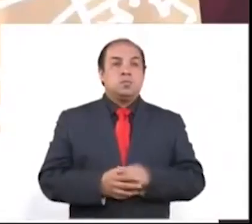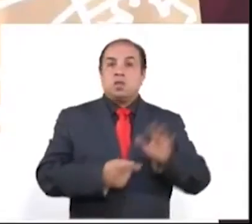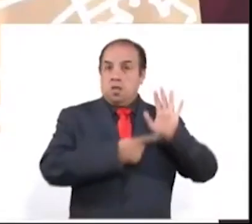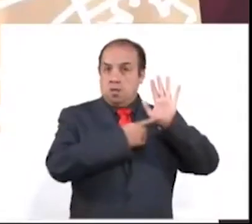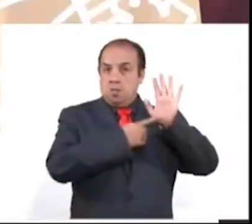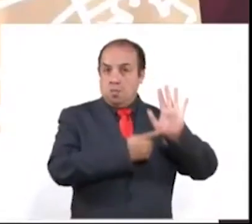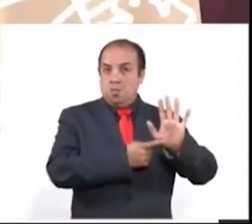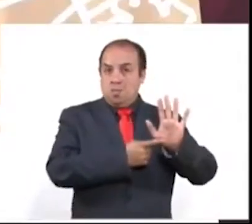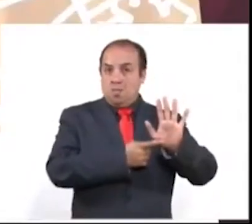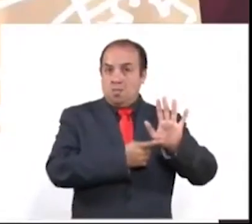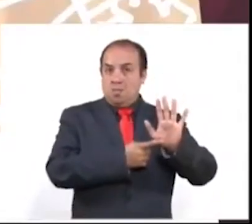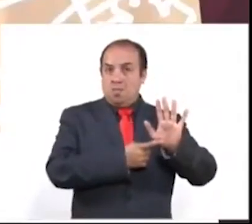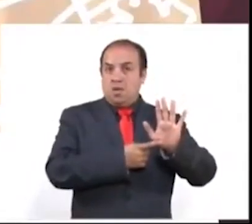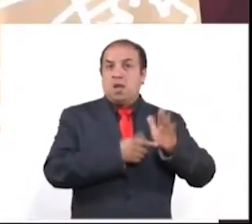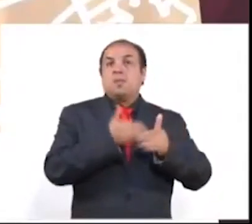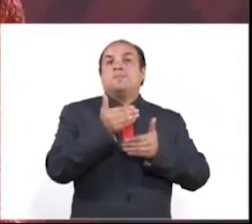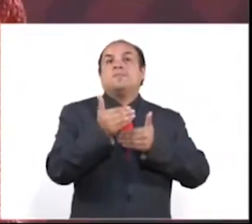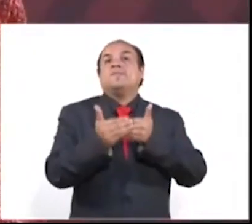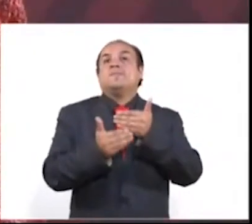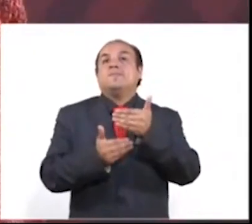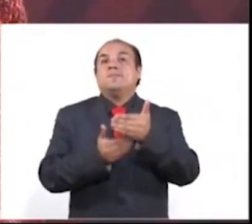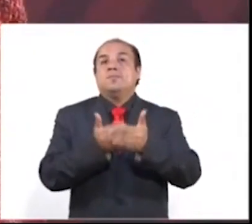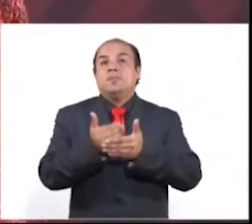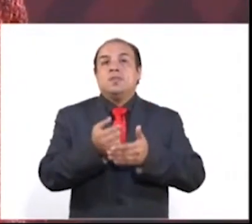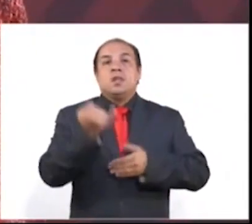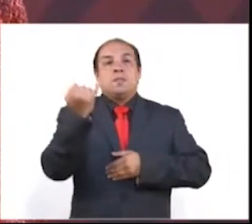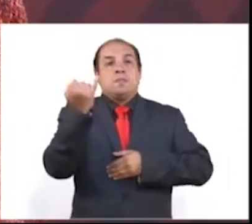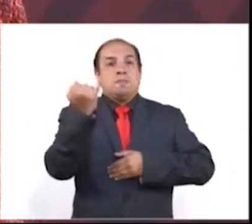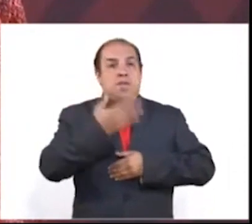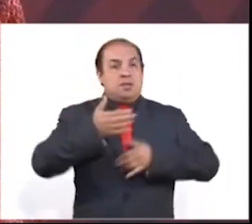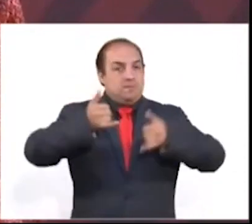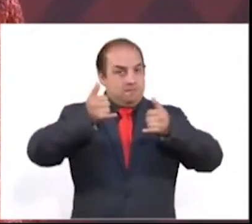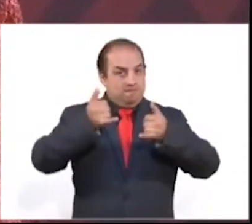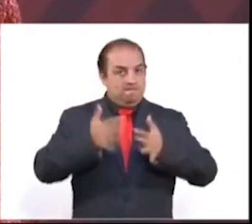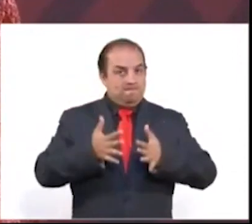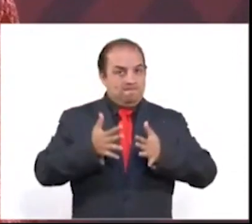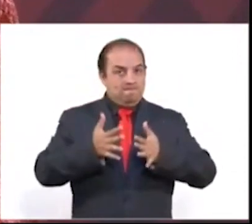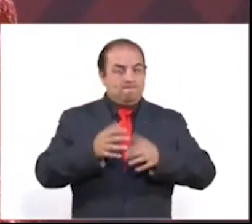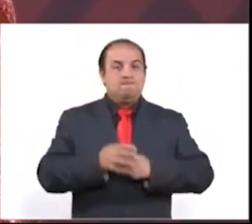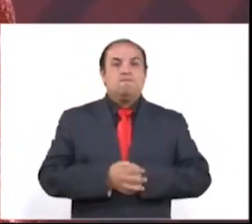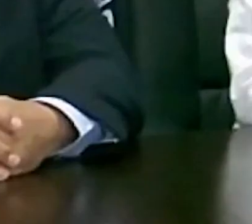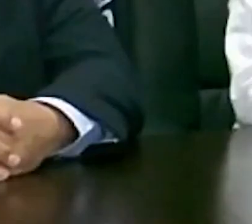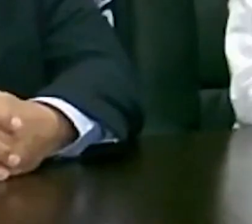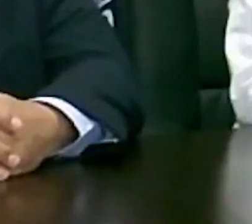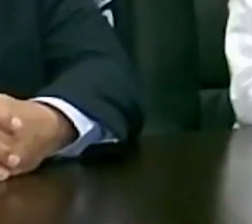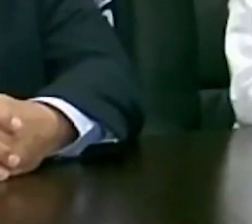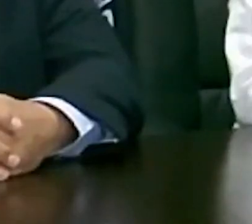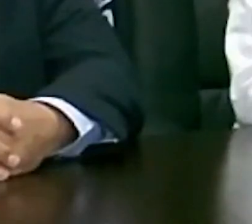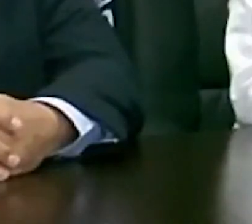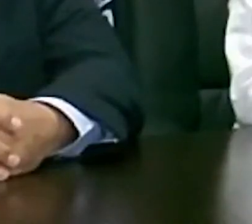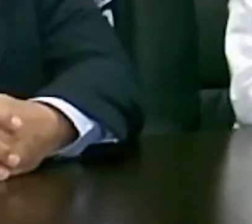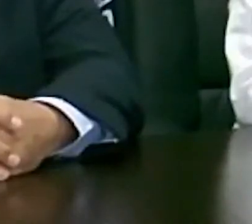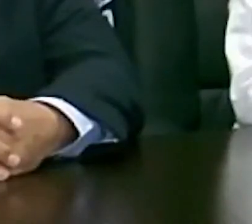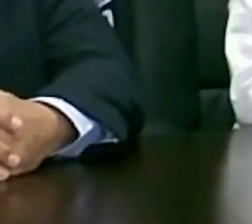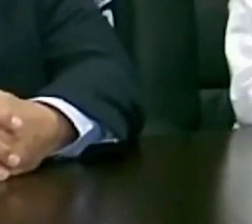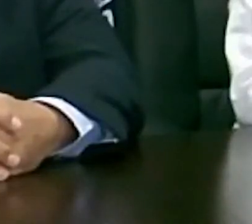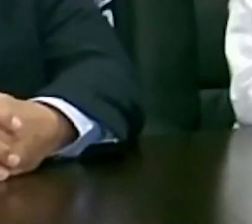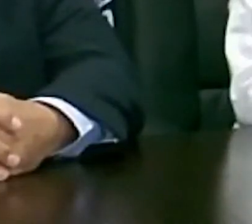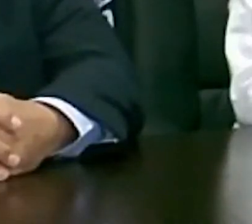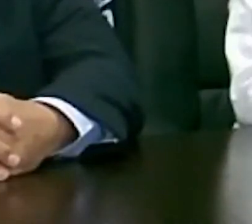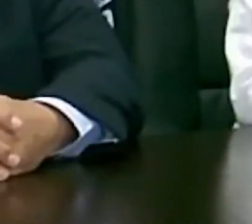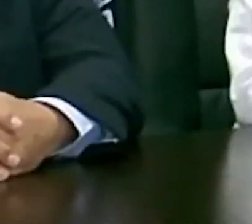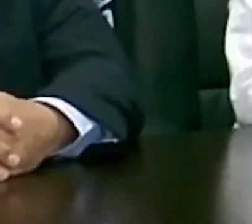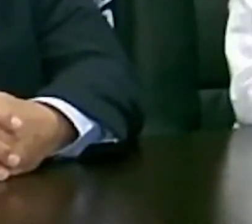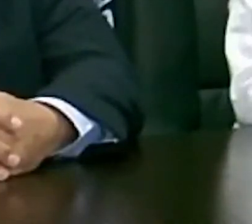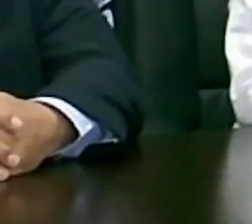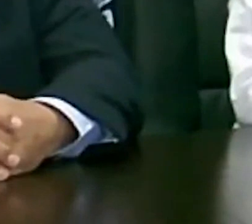La jefa de gobierno Claudia Sheinbaum acusó al fiscal general de Morelos, Uriel Carmona Gándara, de querer encubrir el feminicidio de Ariadna